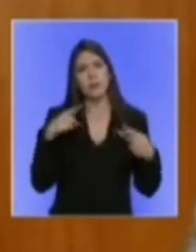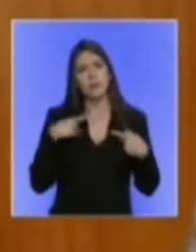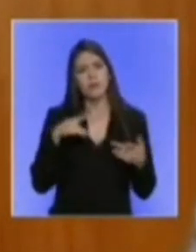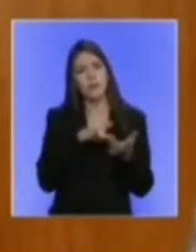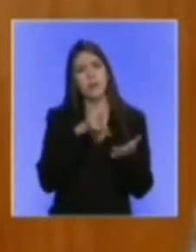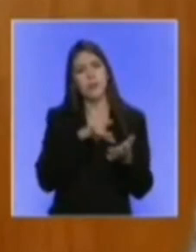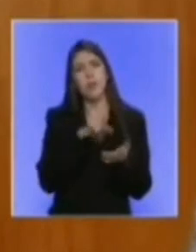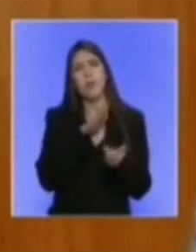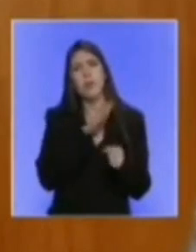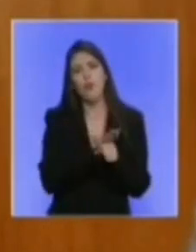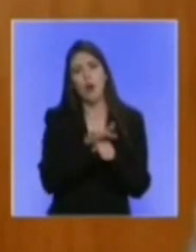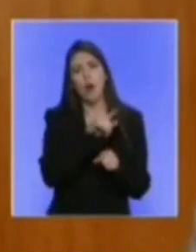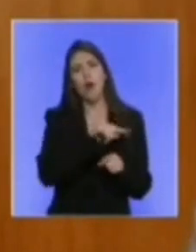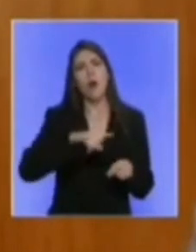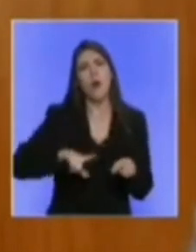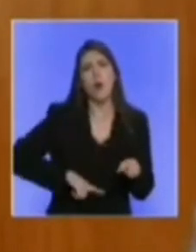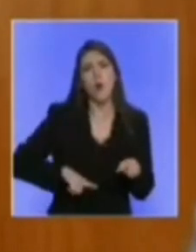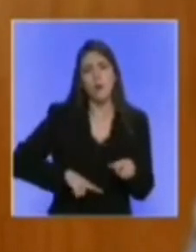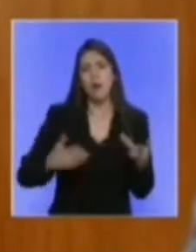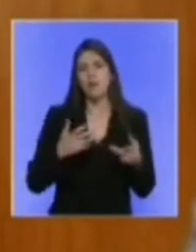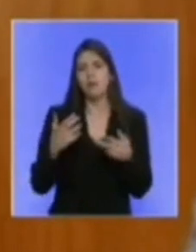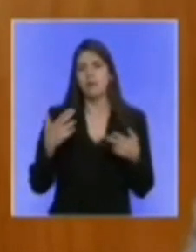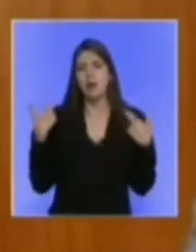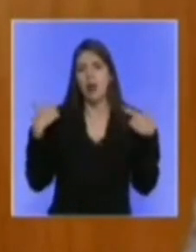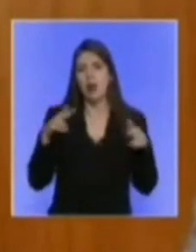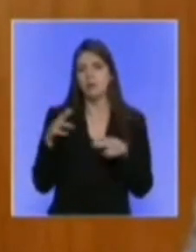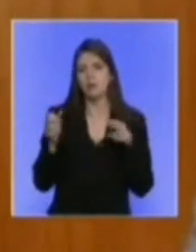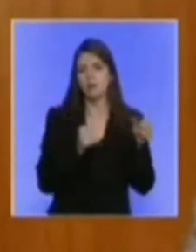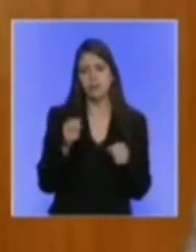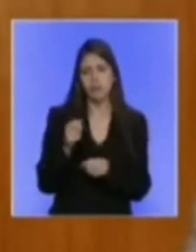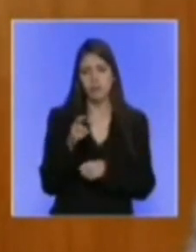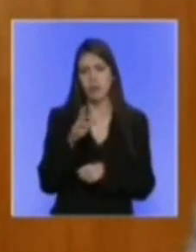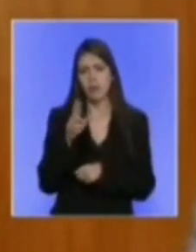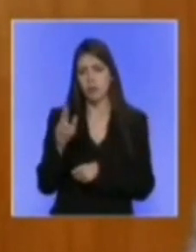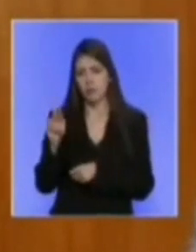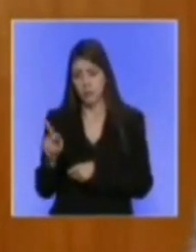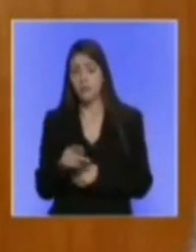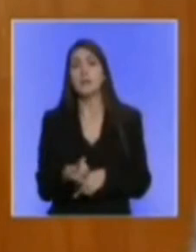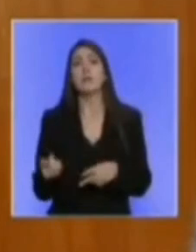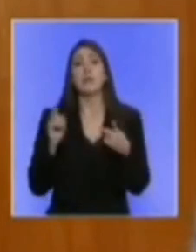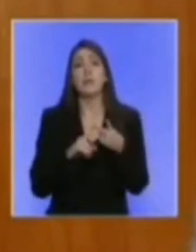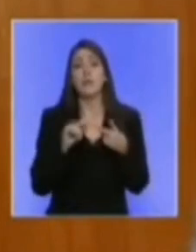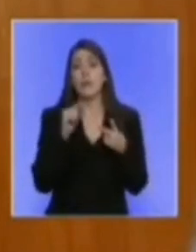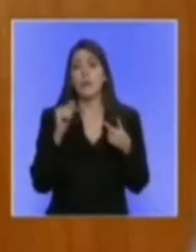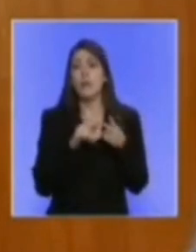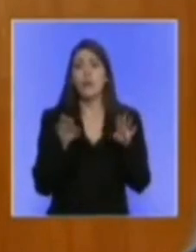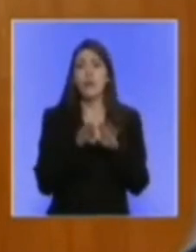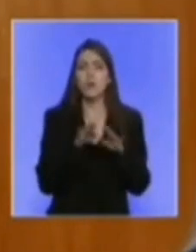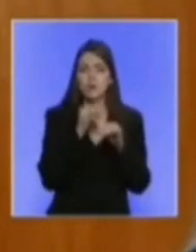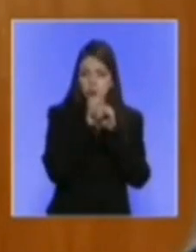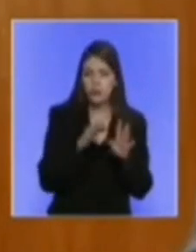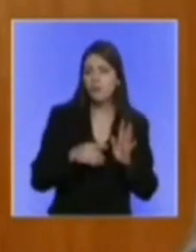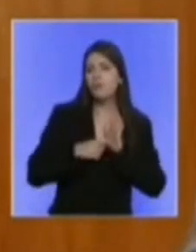gobierno y en una representación popular por otro lado es un mecanismo de rendición de cuentas verticales